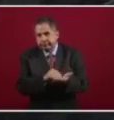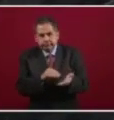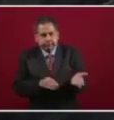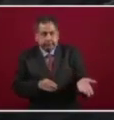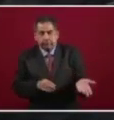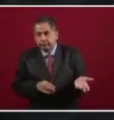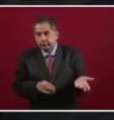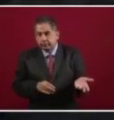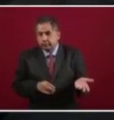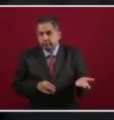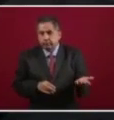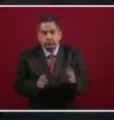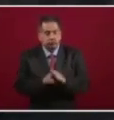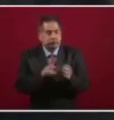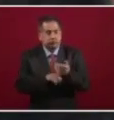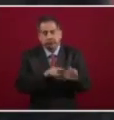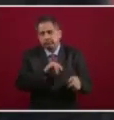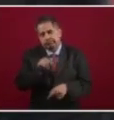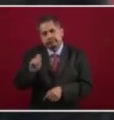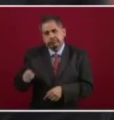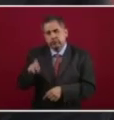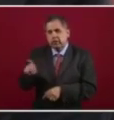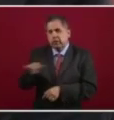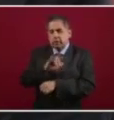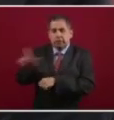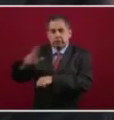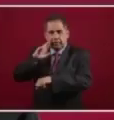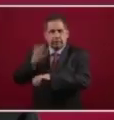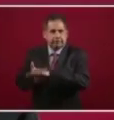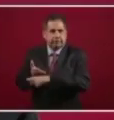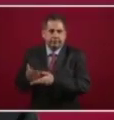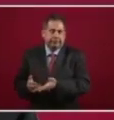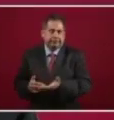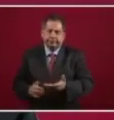de esa irresponsabilidad